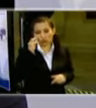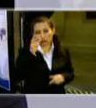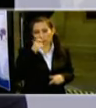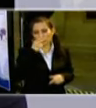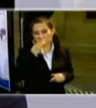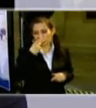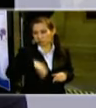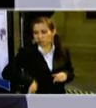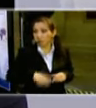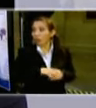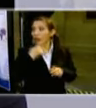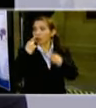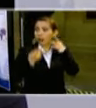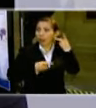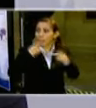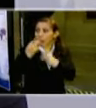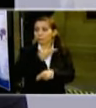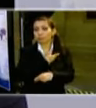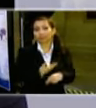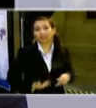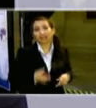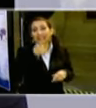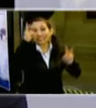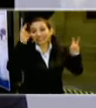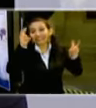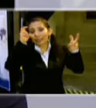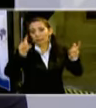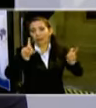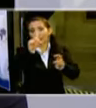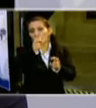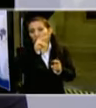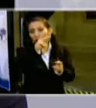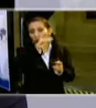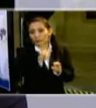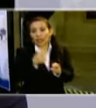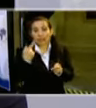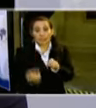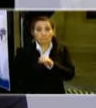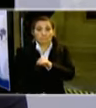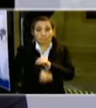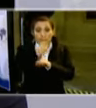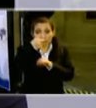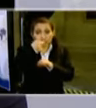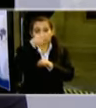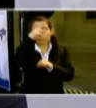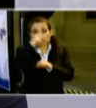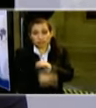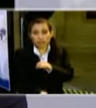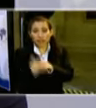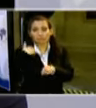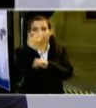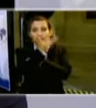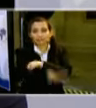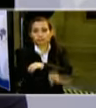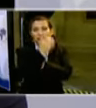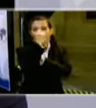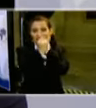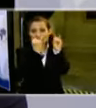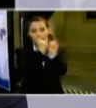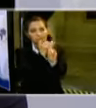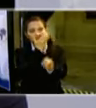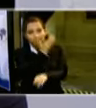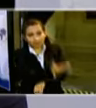fin, los discursos presidenciales tocaban el tema de la democracia y por primera vez México solicitaba a nivel